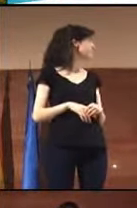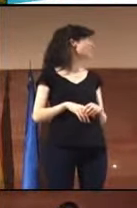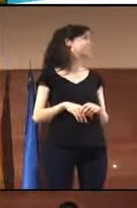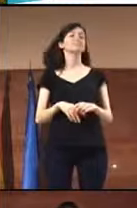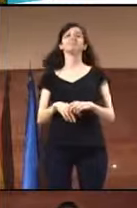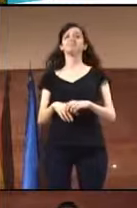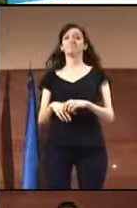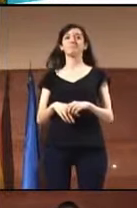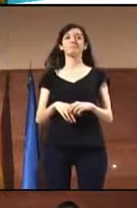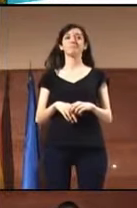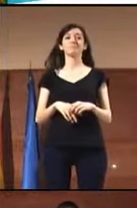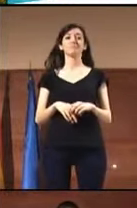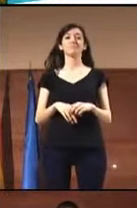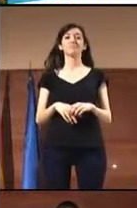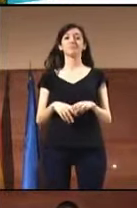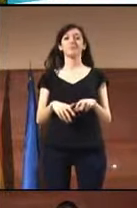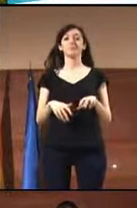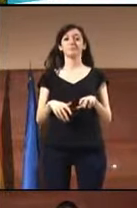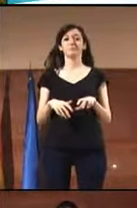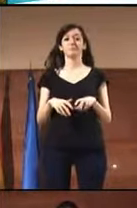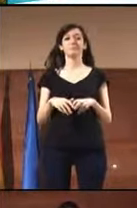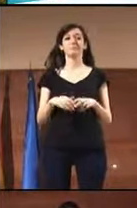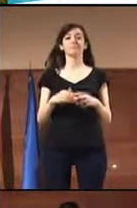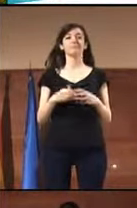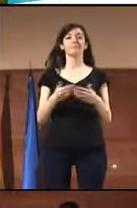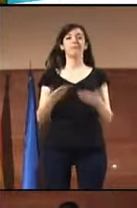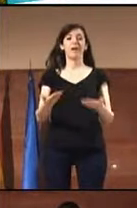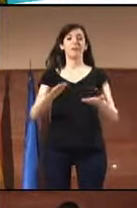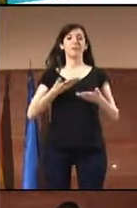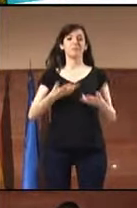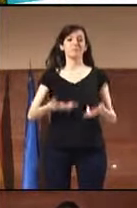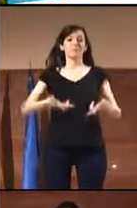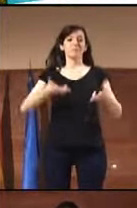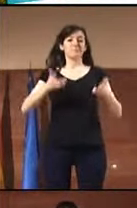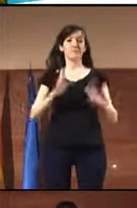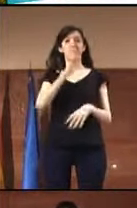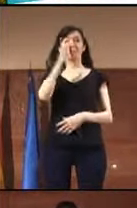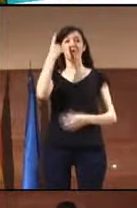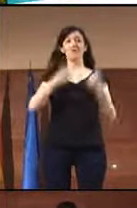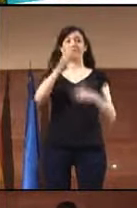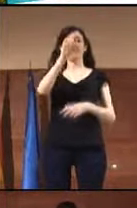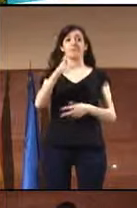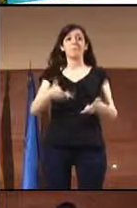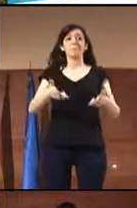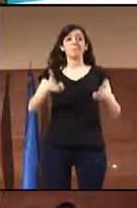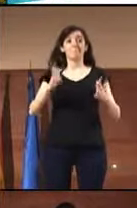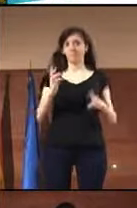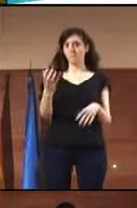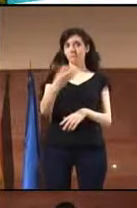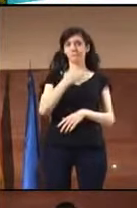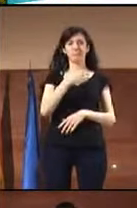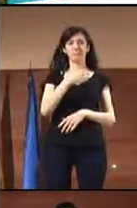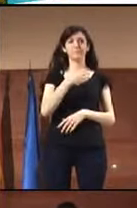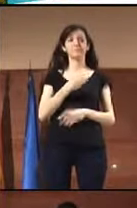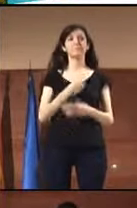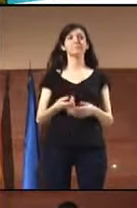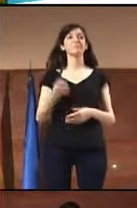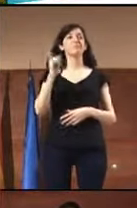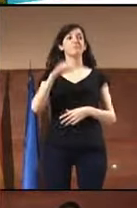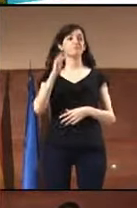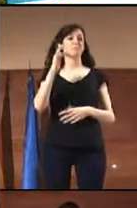permite es ayudarte a subir a la silla. ¿Por qué? Porque hay personas que no llegan a la silla. Otra ventaja que nos ofrece